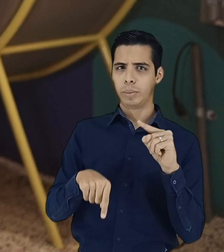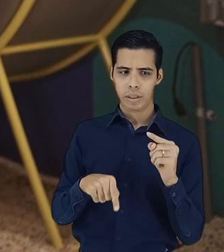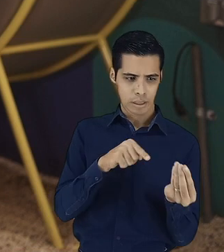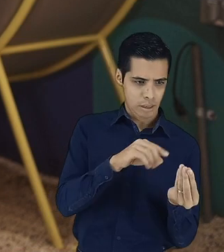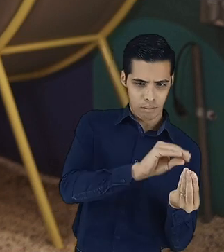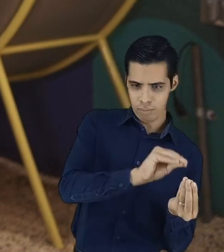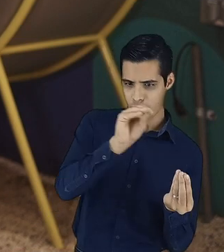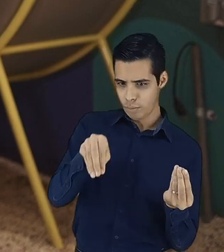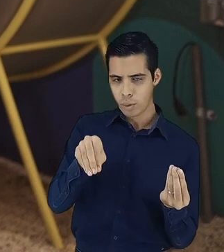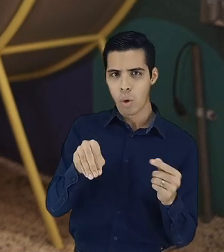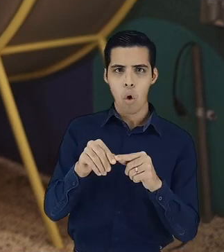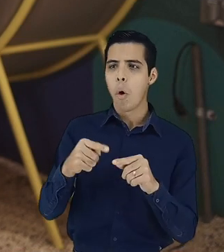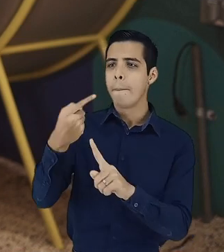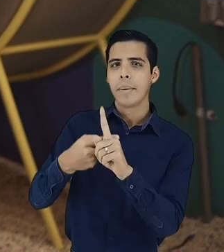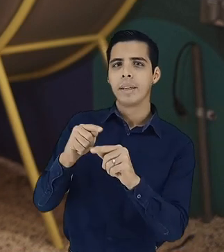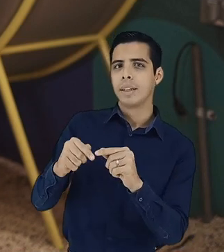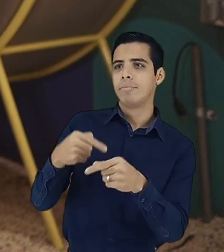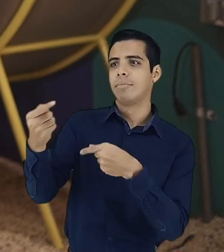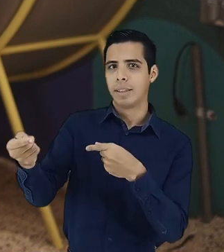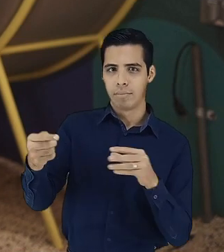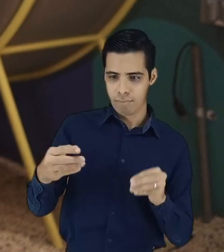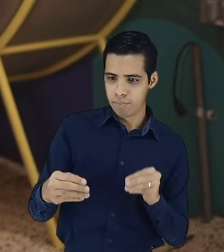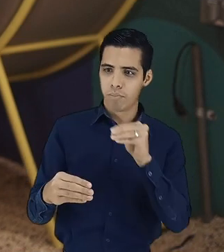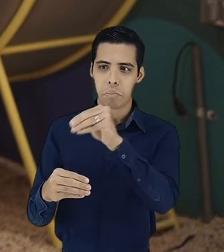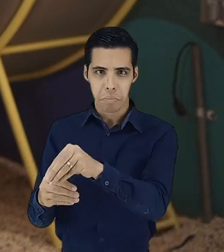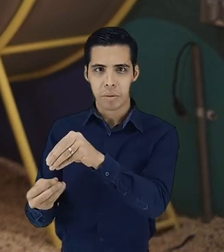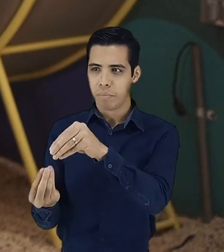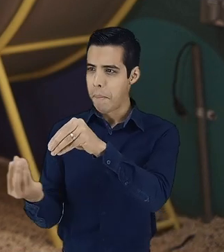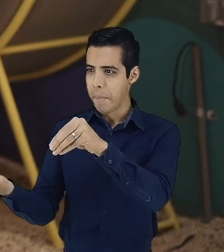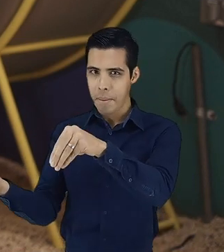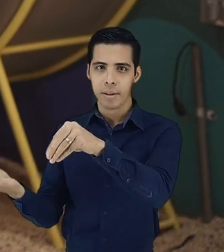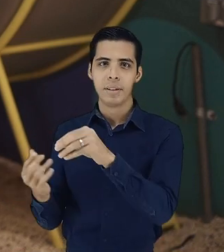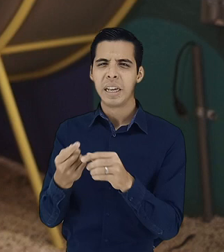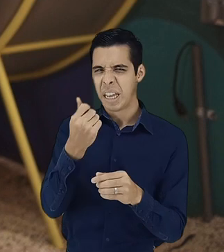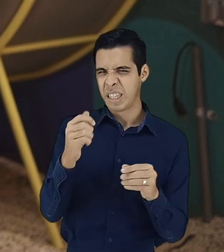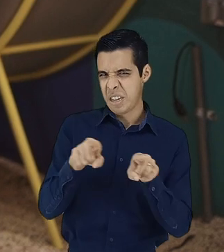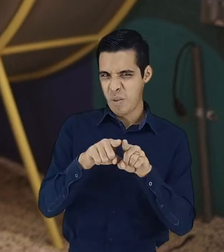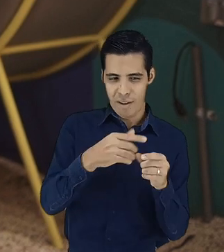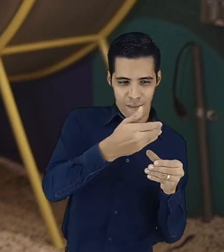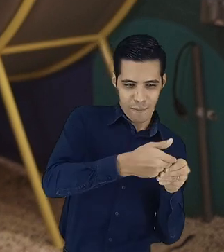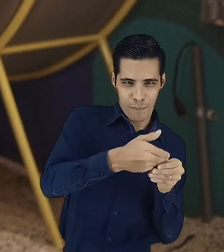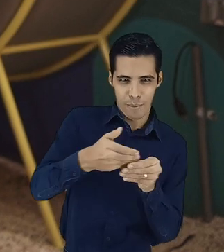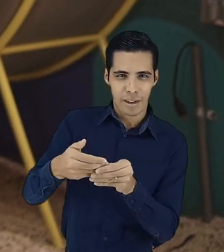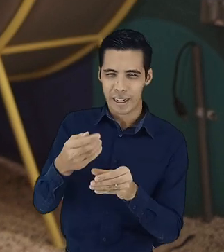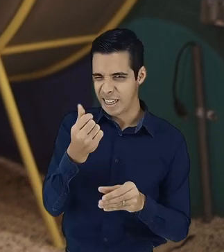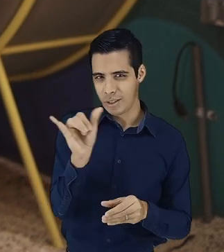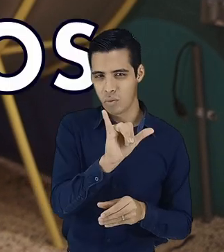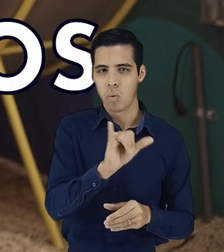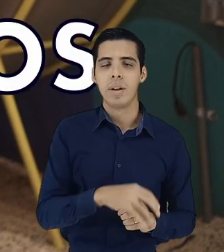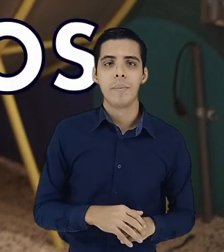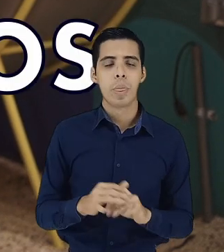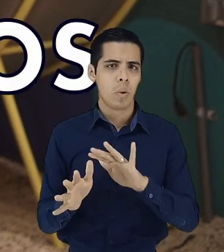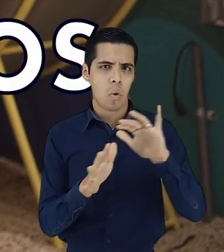cantidad restante al mes siguiente o moverla también de categorías. Es también similar al método de los sobres. Otro tipo de presupuesto es hacerlo